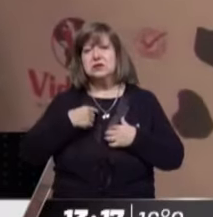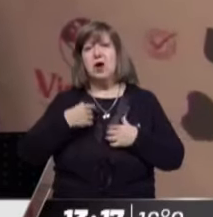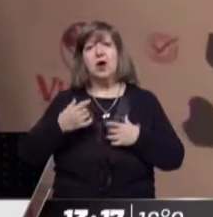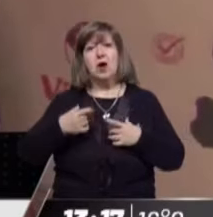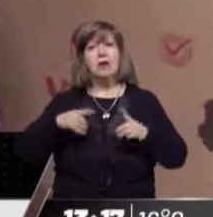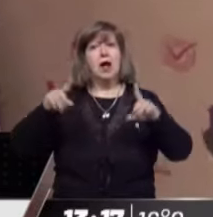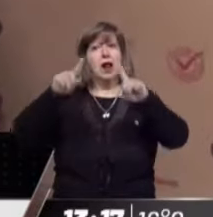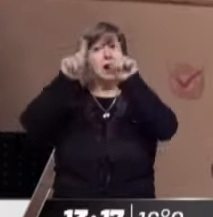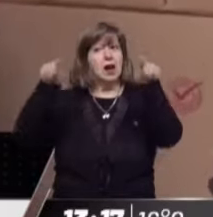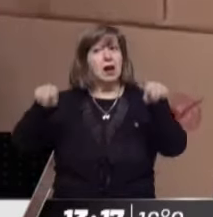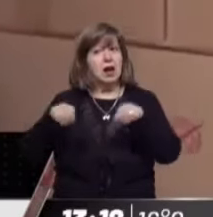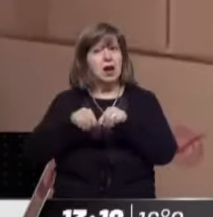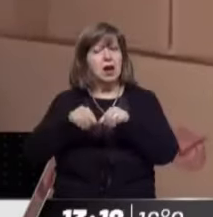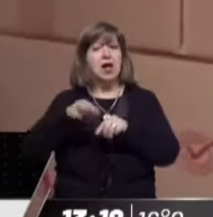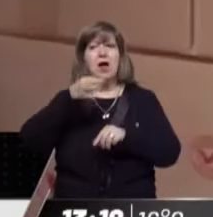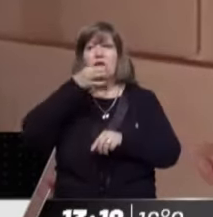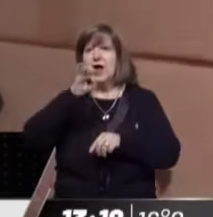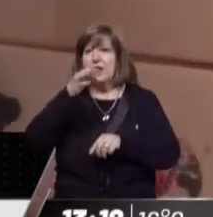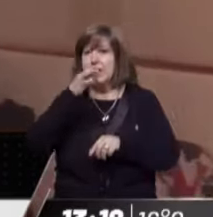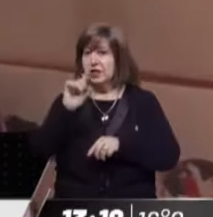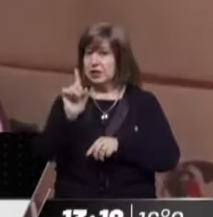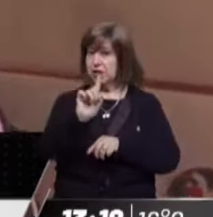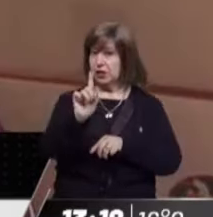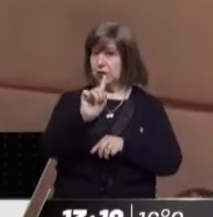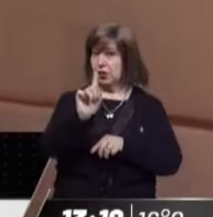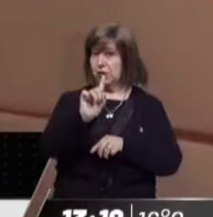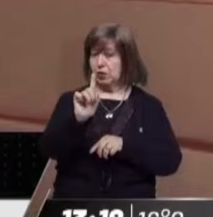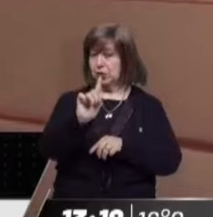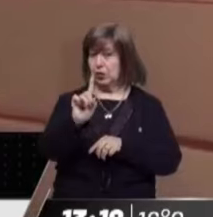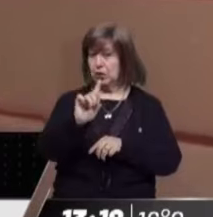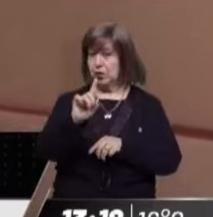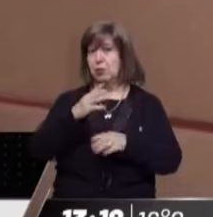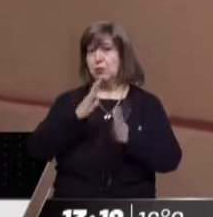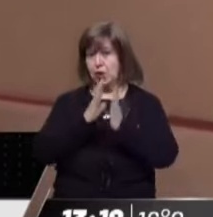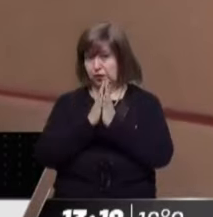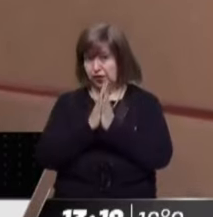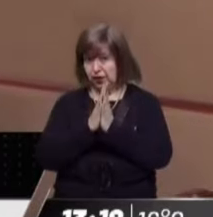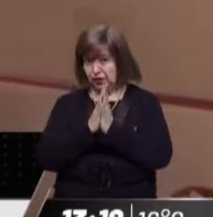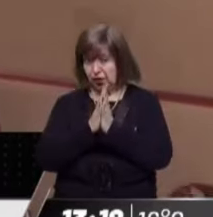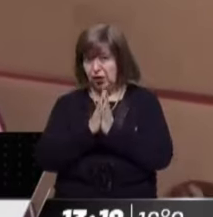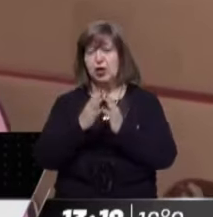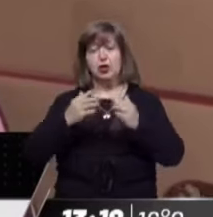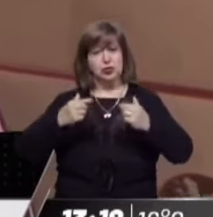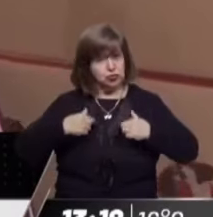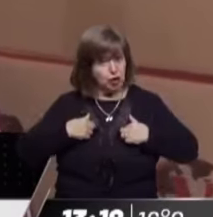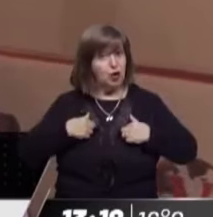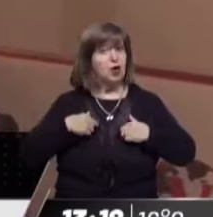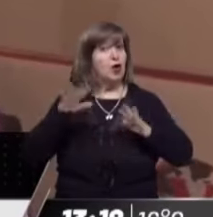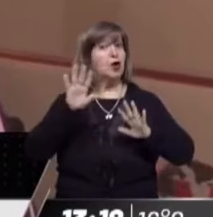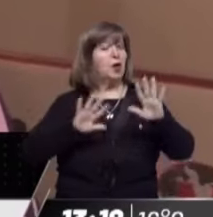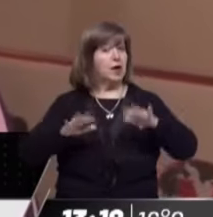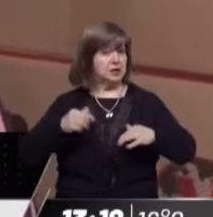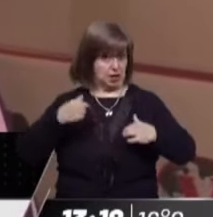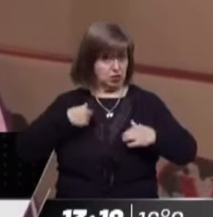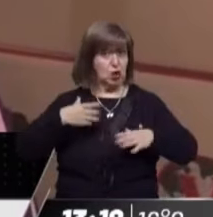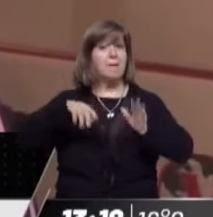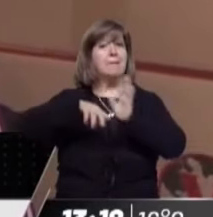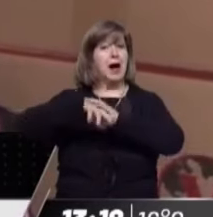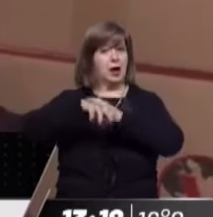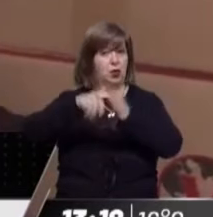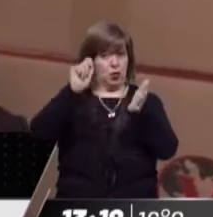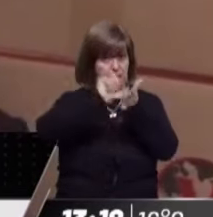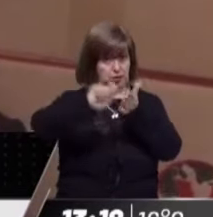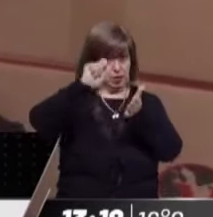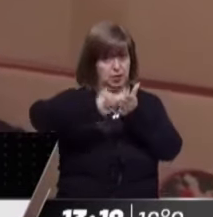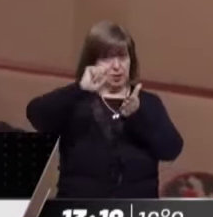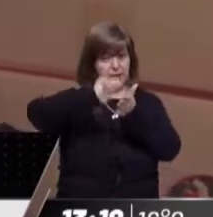así eh nosotros eh Por ahí muchos lo lo van a tomar mal eh Pero yo lo que lo que voy a hacer personalmente es eso